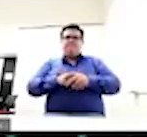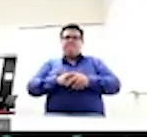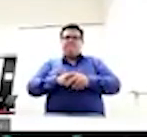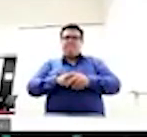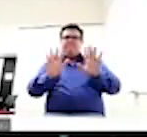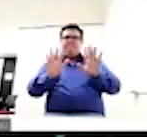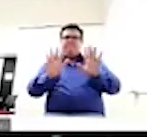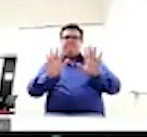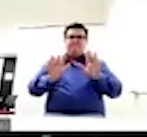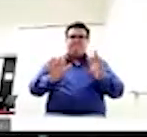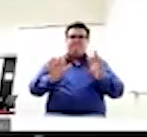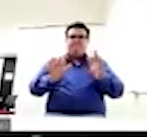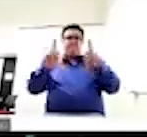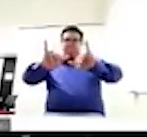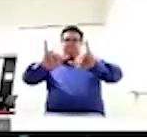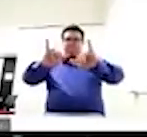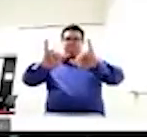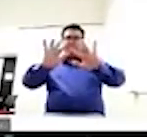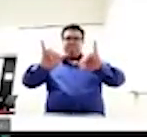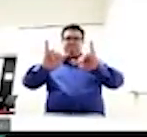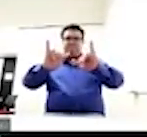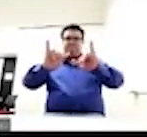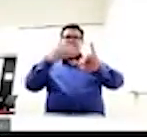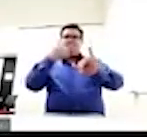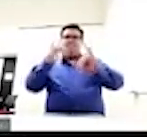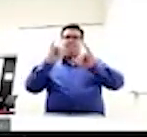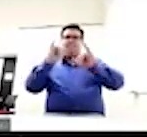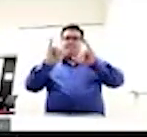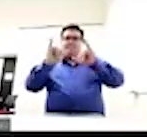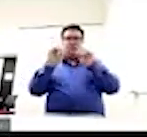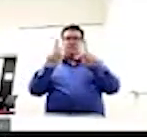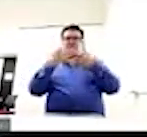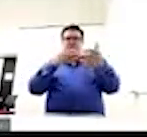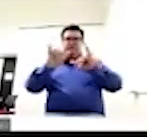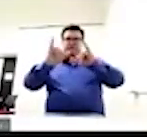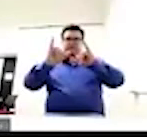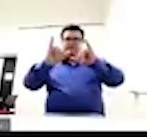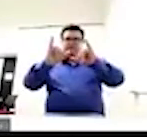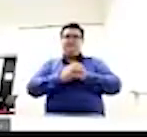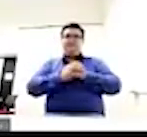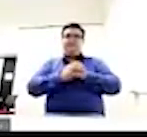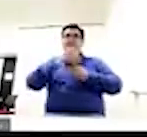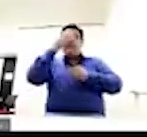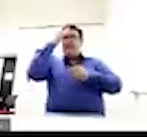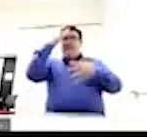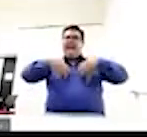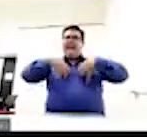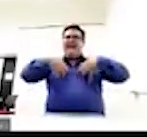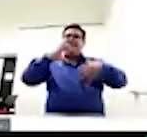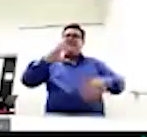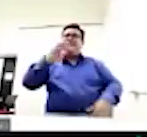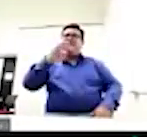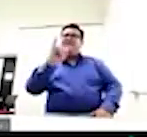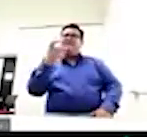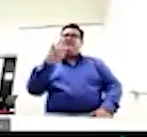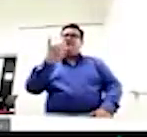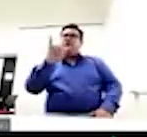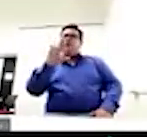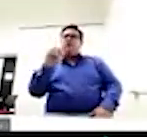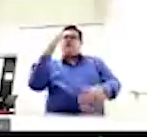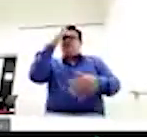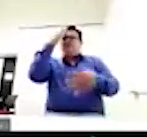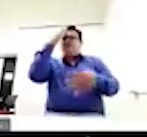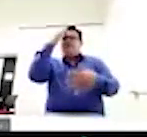bueno, puedes dejar si quieres esa imagen. El chigüiro es el animal más sociable de todos.